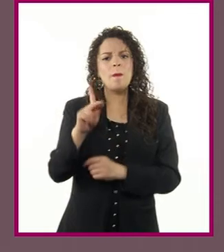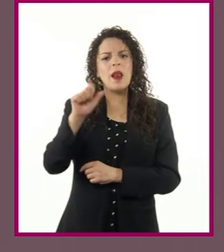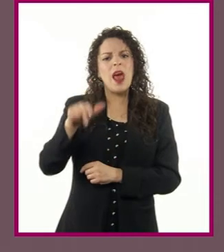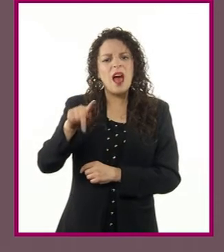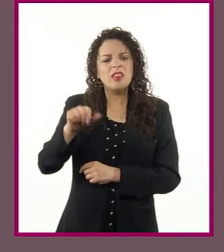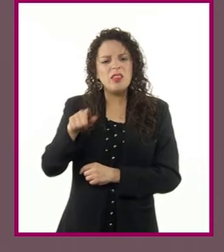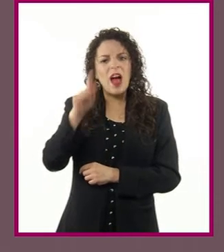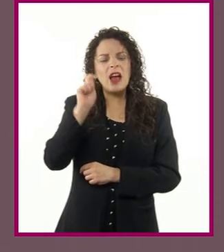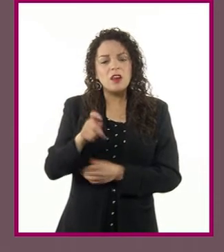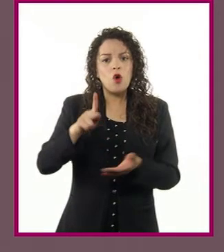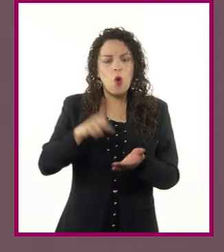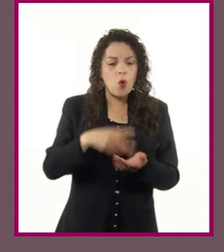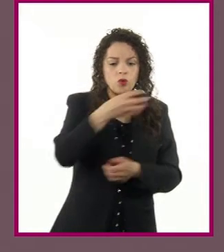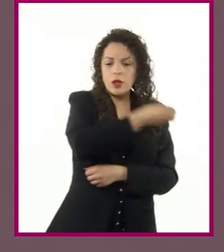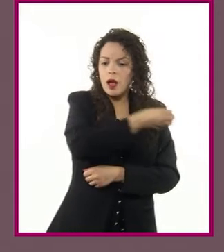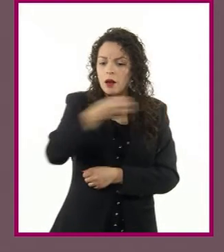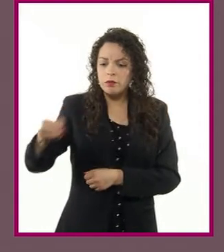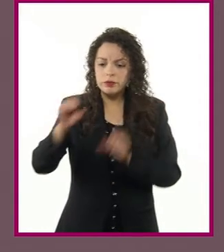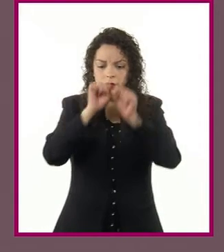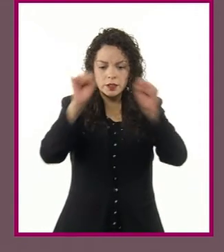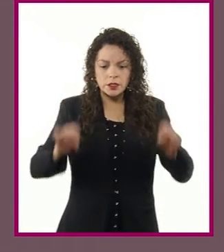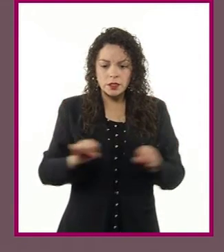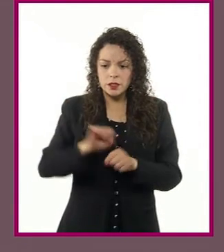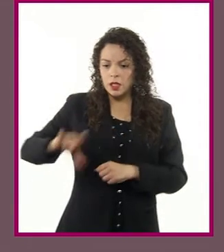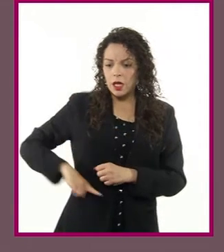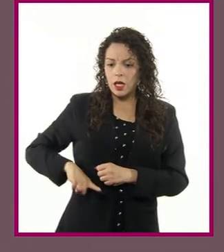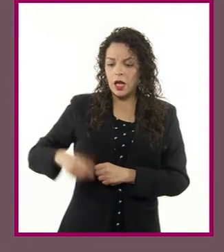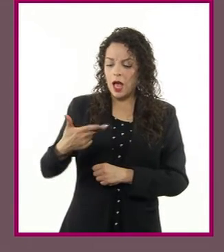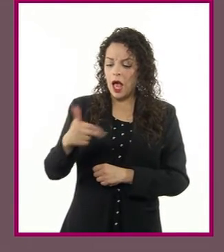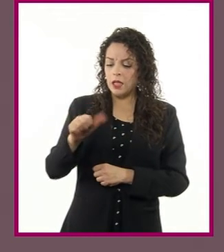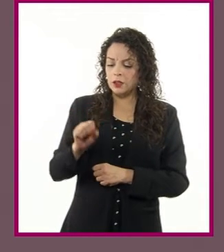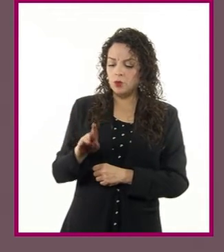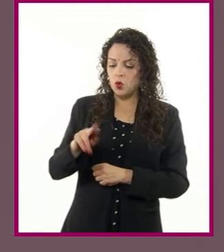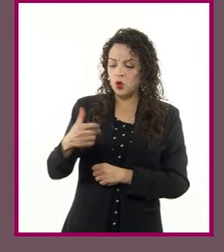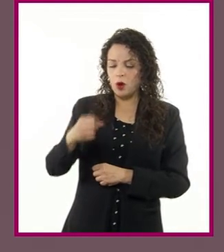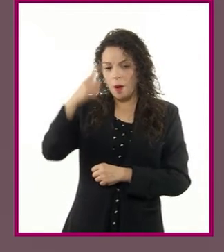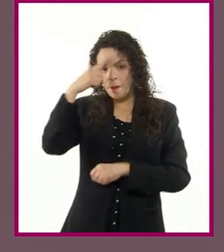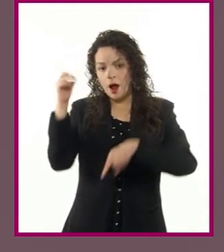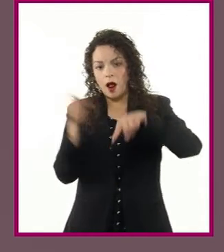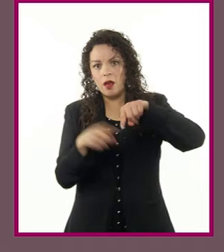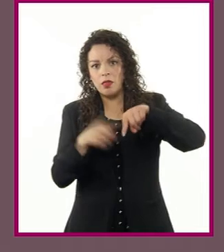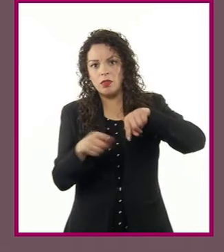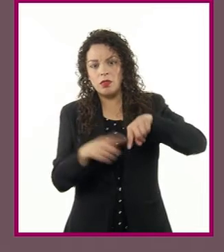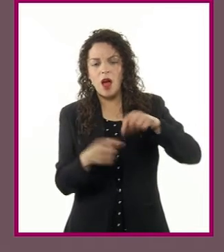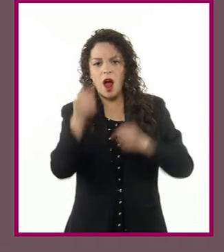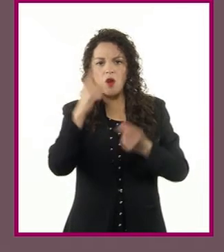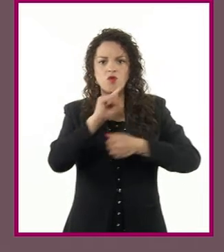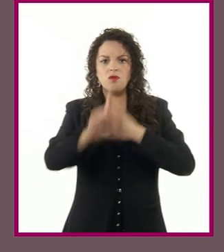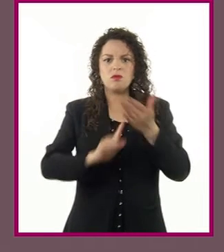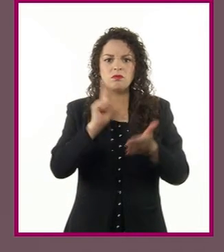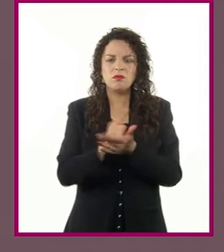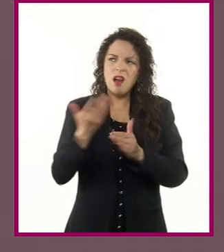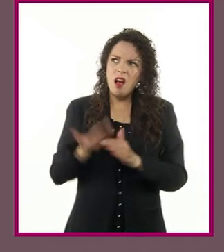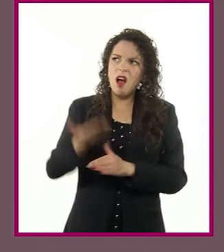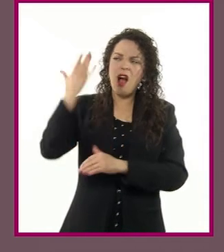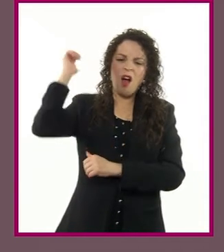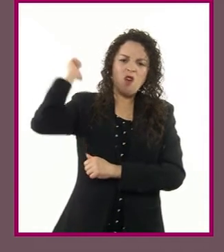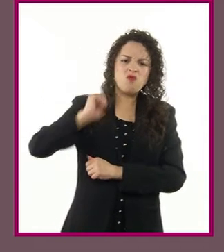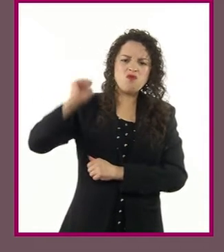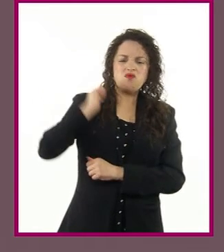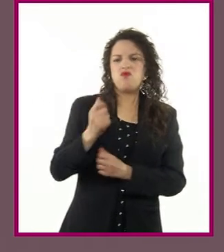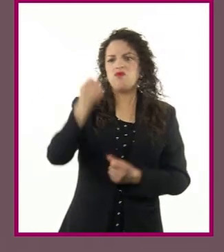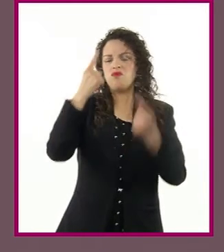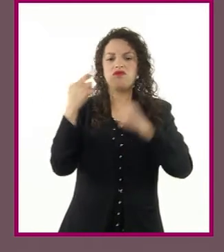que reorganizó el sistema de gobierno Habsburgo, aboliendo algunas leyes del viejo sistema en algunos reinos de